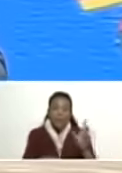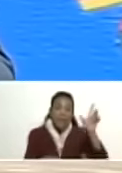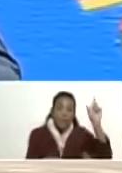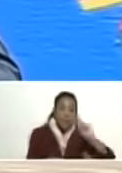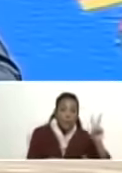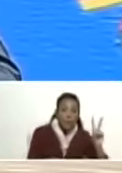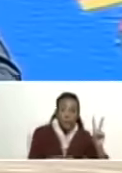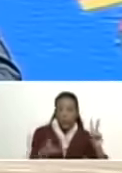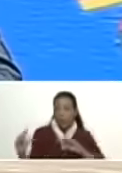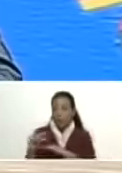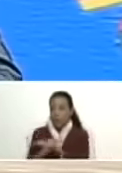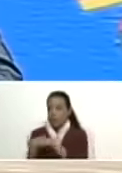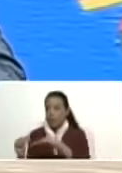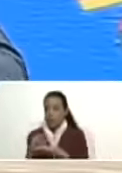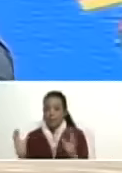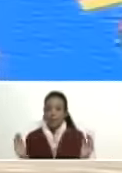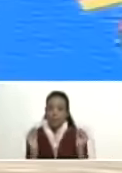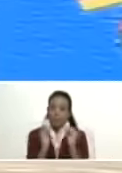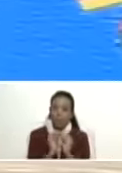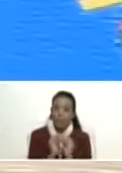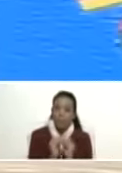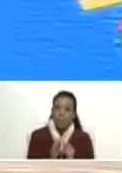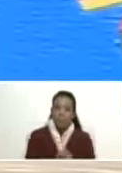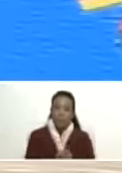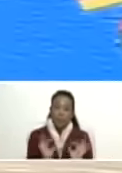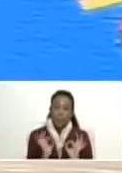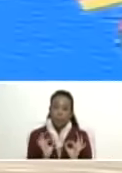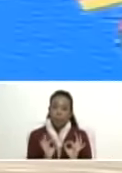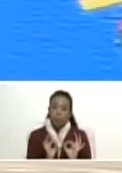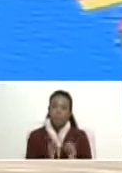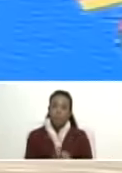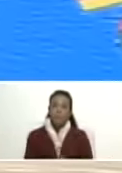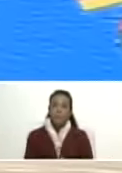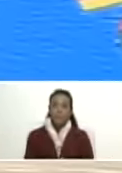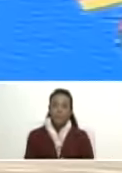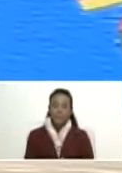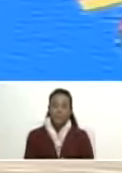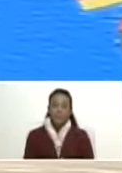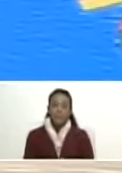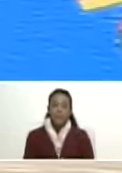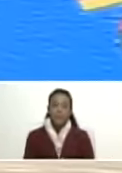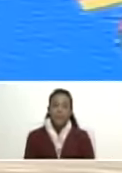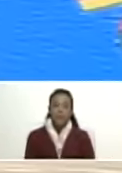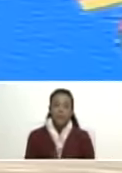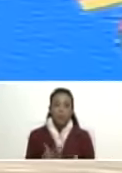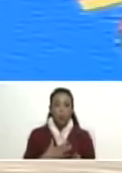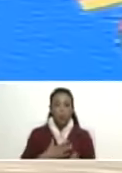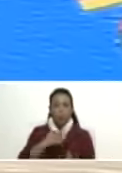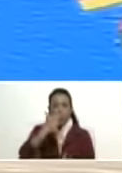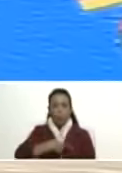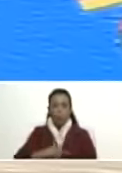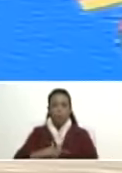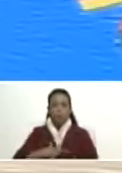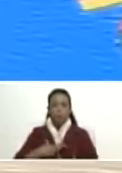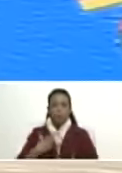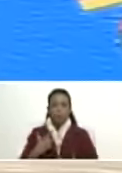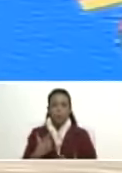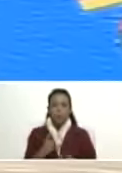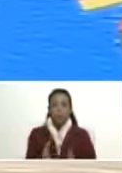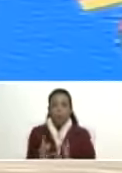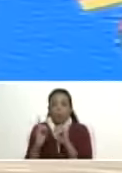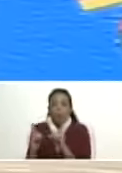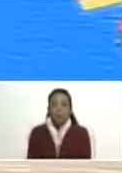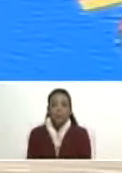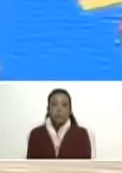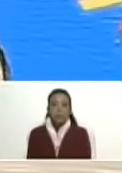partes. No se puede tomar bajo ningún aspecto, ninguna opción